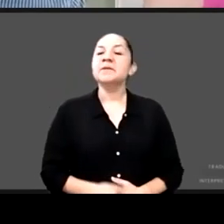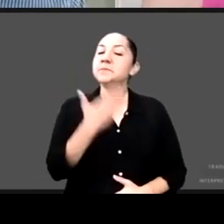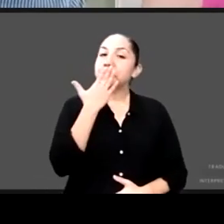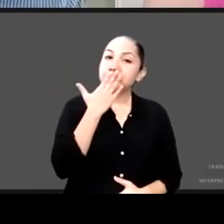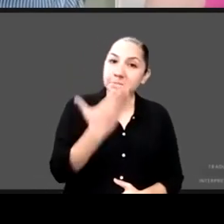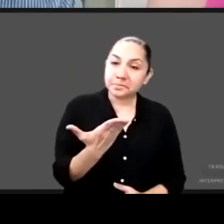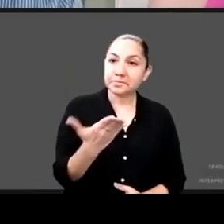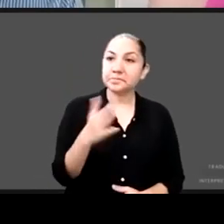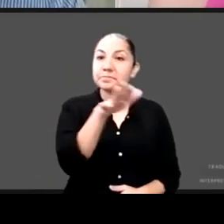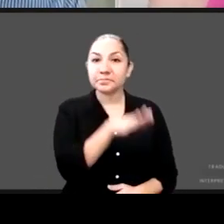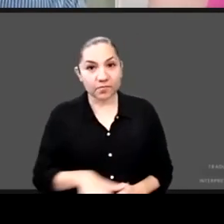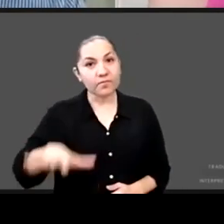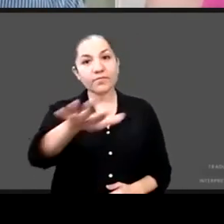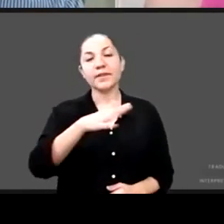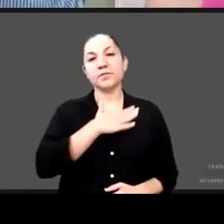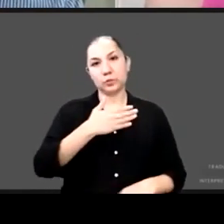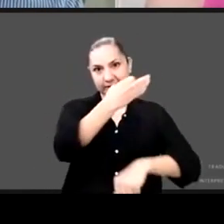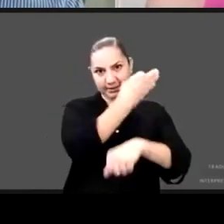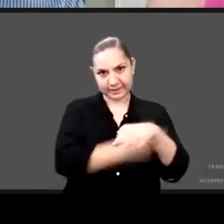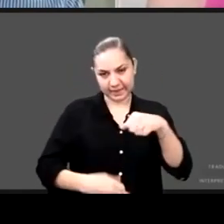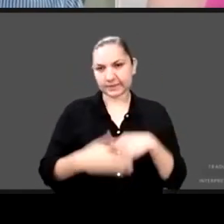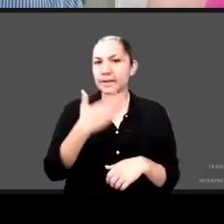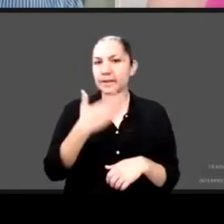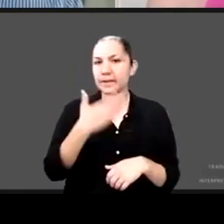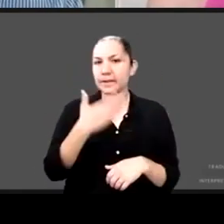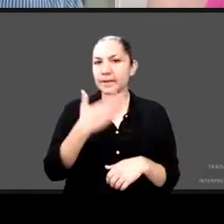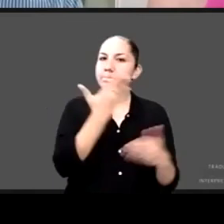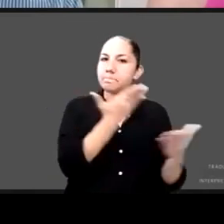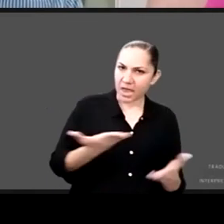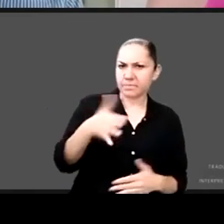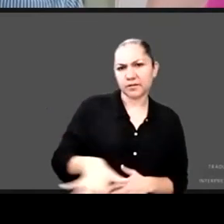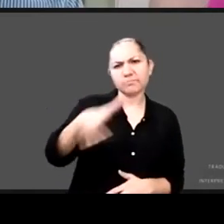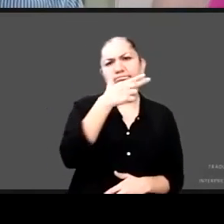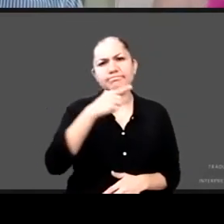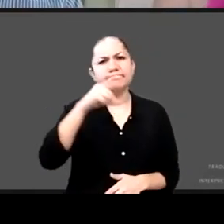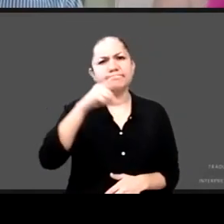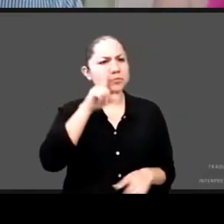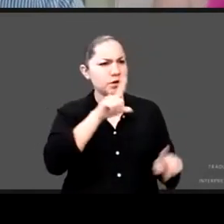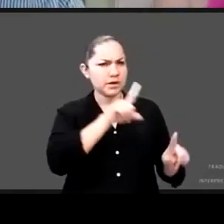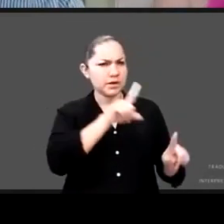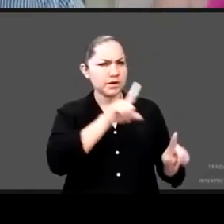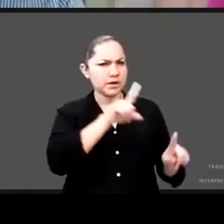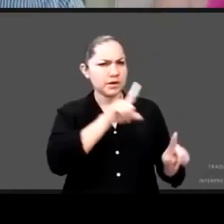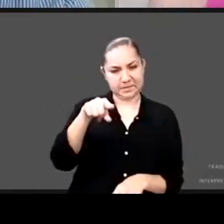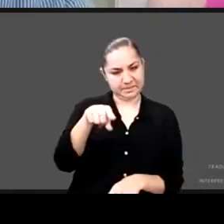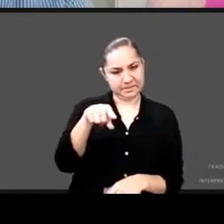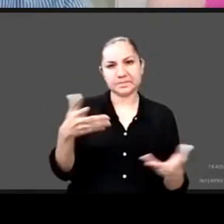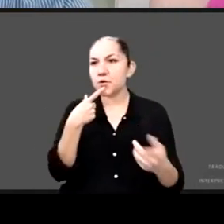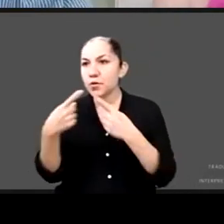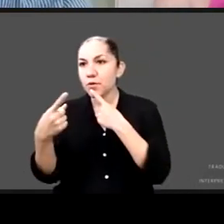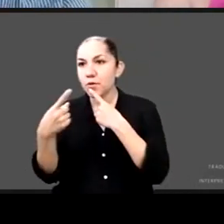buenas tardes, bienvenidos y bienvenidas a este conversatorio. El conversatorio del día de